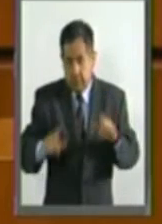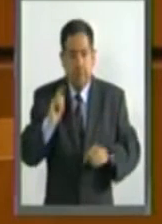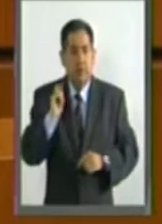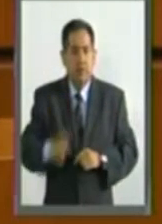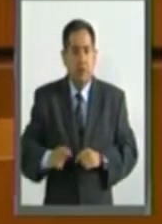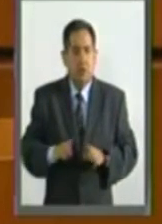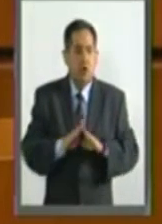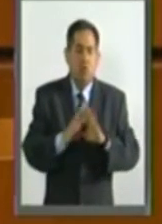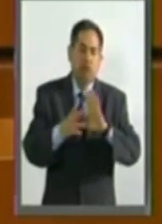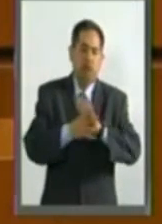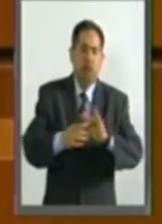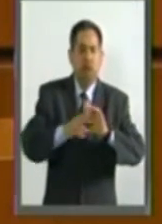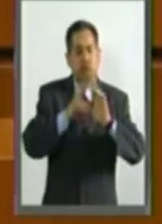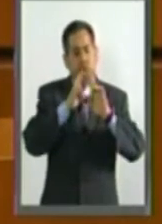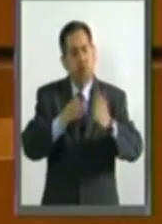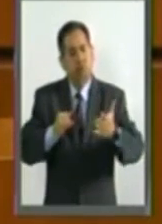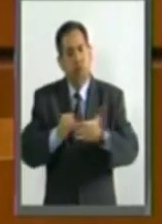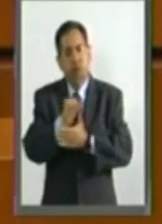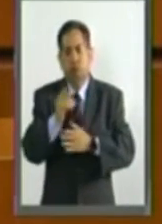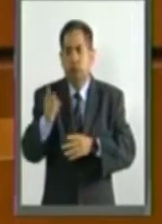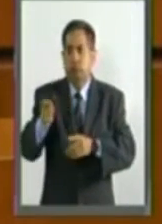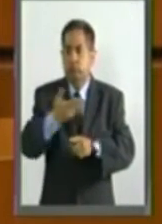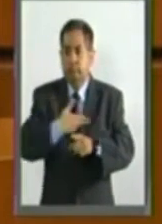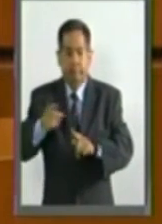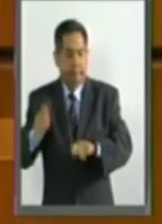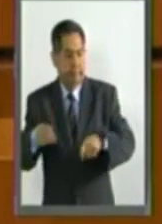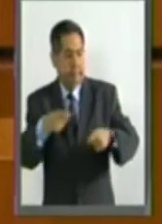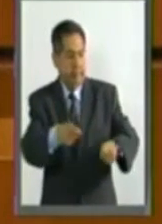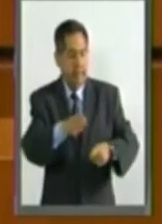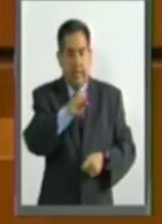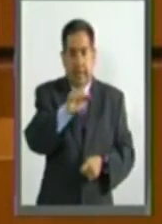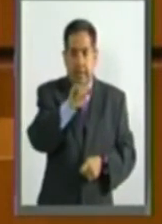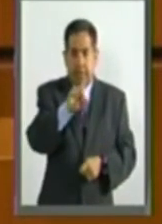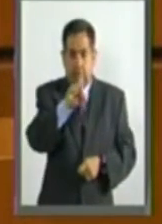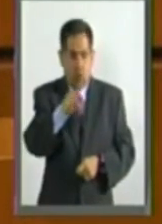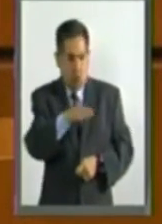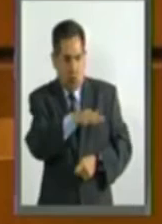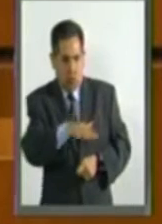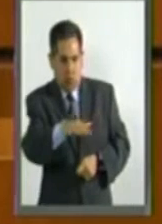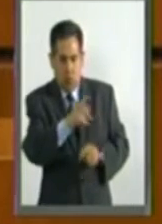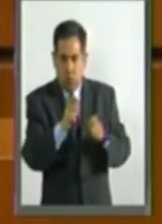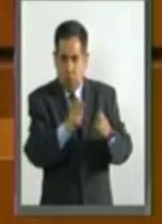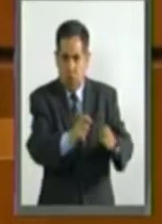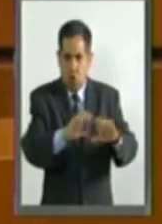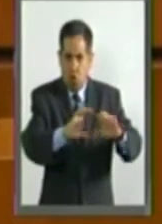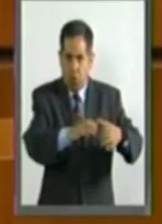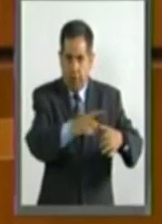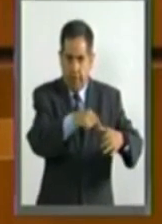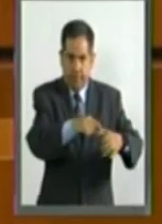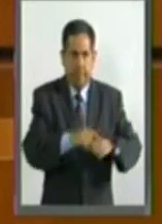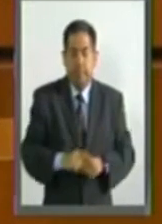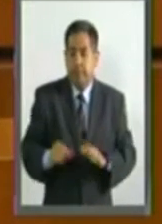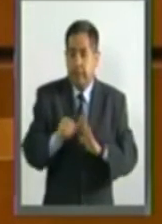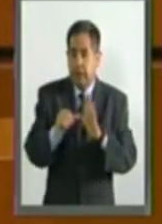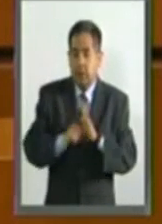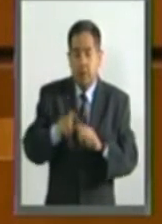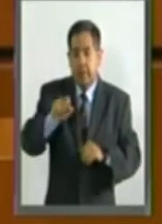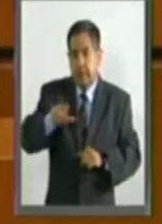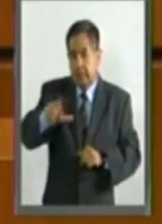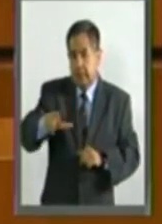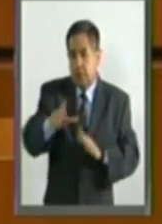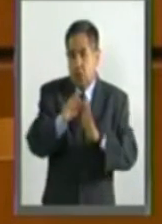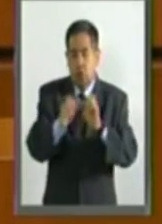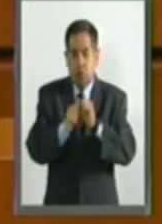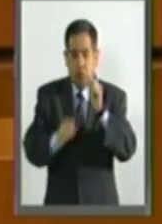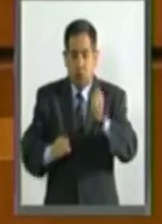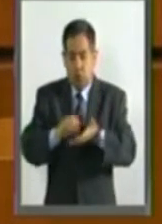por resoluciones presidenciales de ejidos y comunidades. El artículo 27 constitucional,